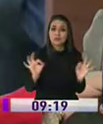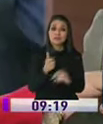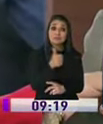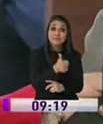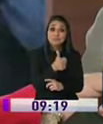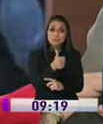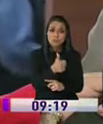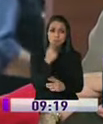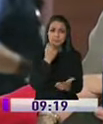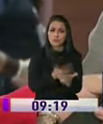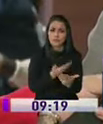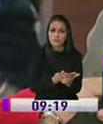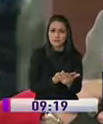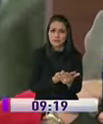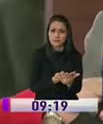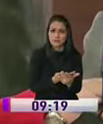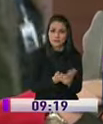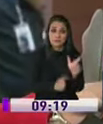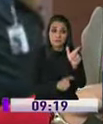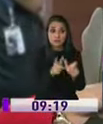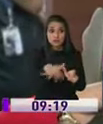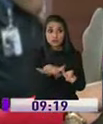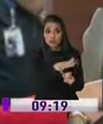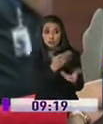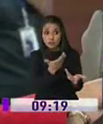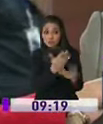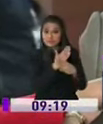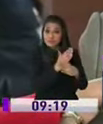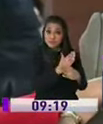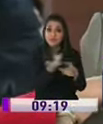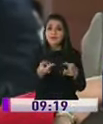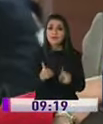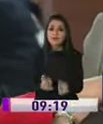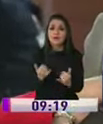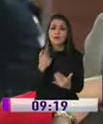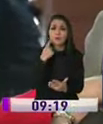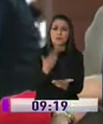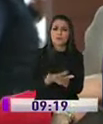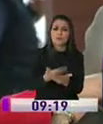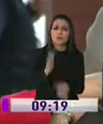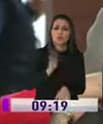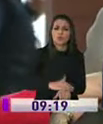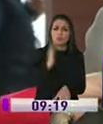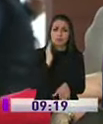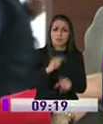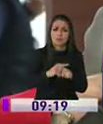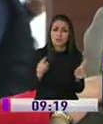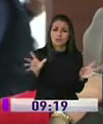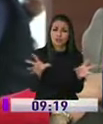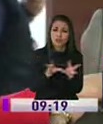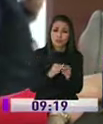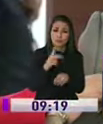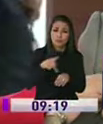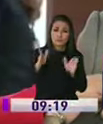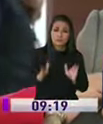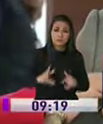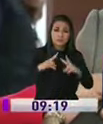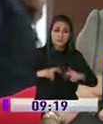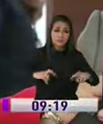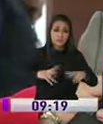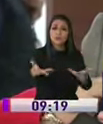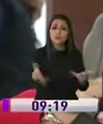mismos elementos que sirven para los abstentivos, los mismos elementos que sirven ahora para acusar, cuando de todos los peritajes se ha podido determinar